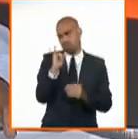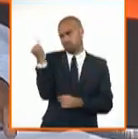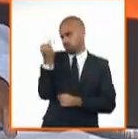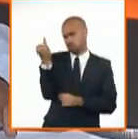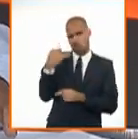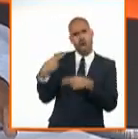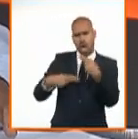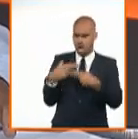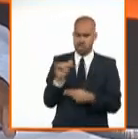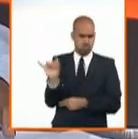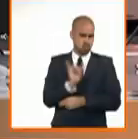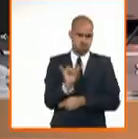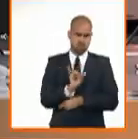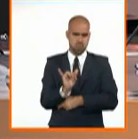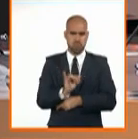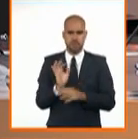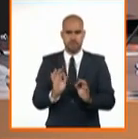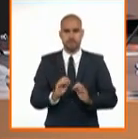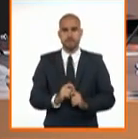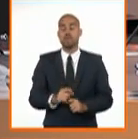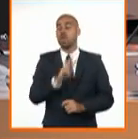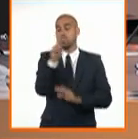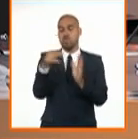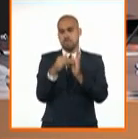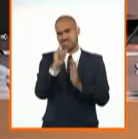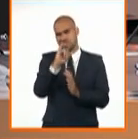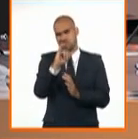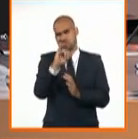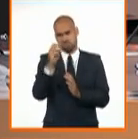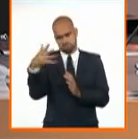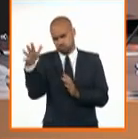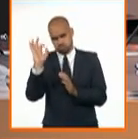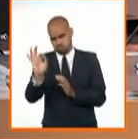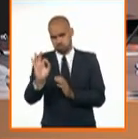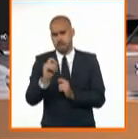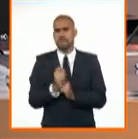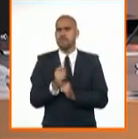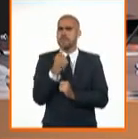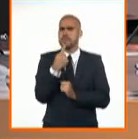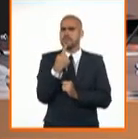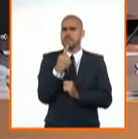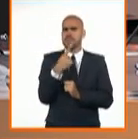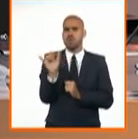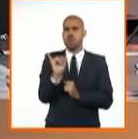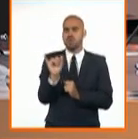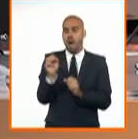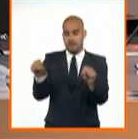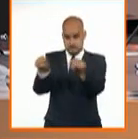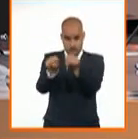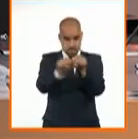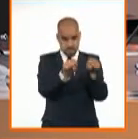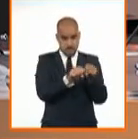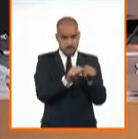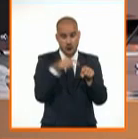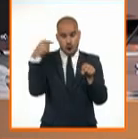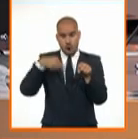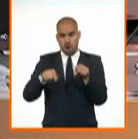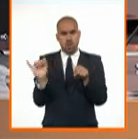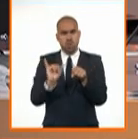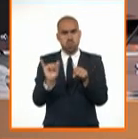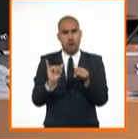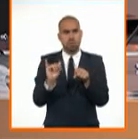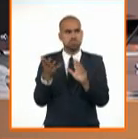permite de esos 2.600 poco más de 2.600 que tienen con potencia instalada hoy está prácticamente a la mitad